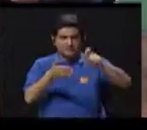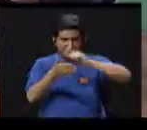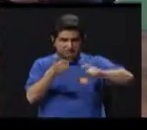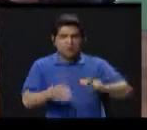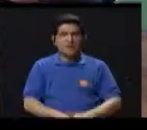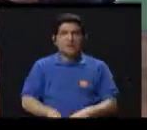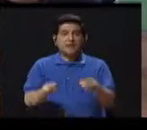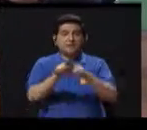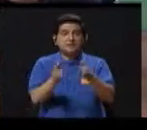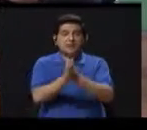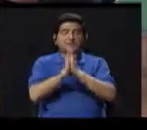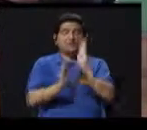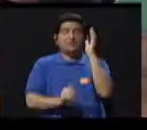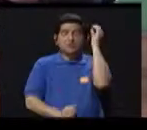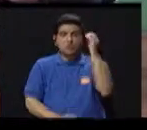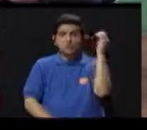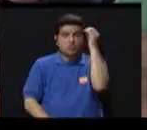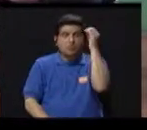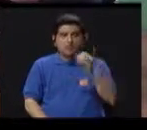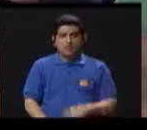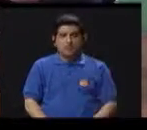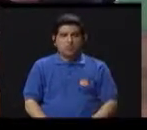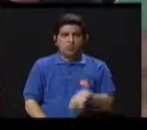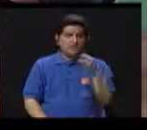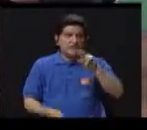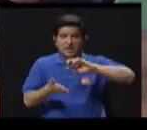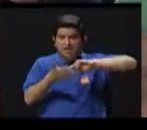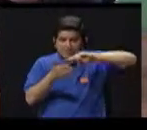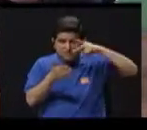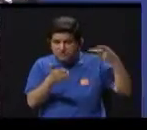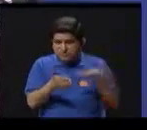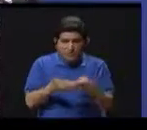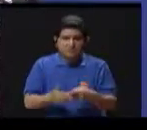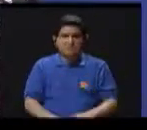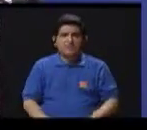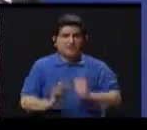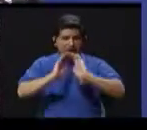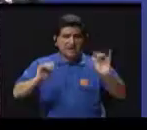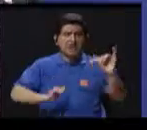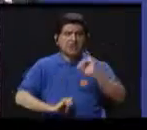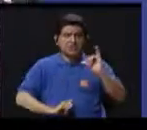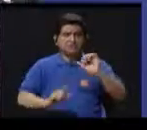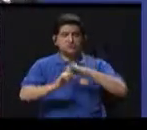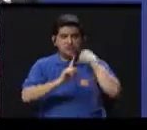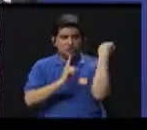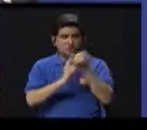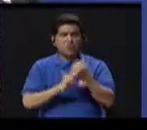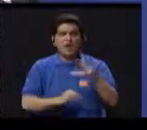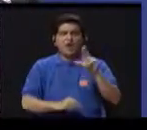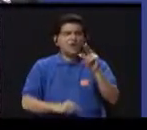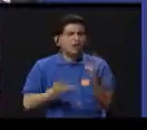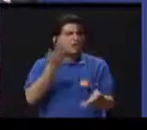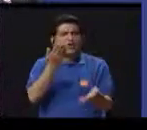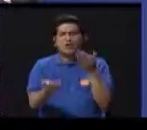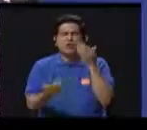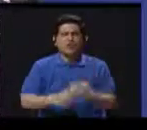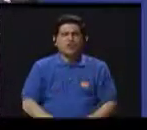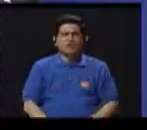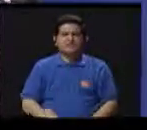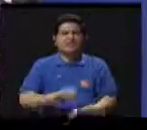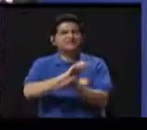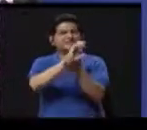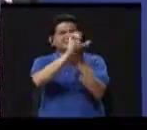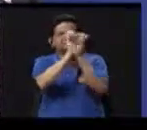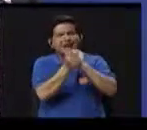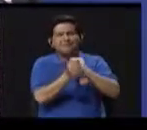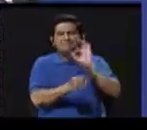sino que tal vez pedirle su opinión precisamente sobre esto, de tener a los niños en iguales condiciones y